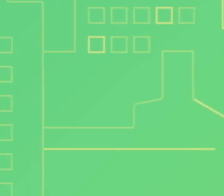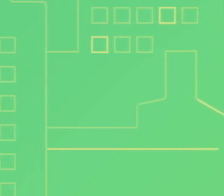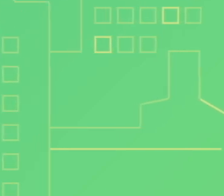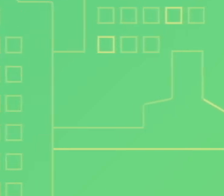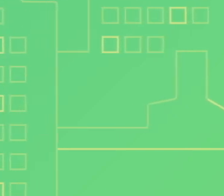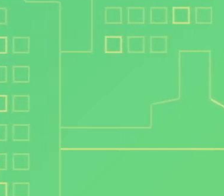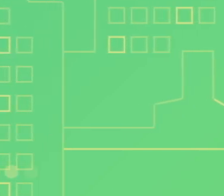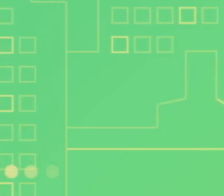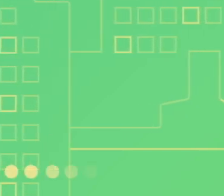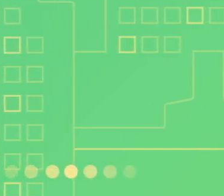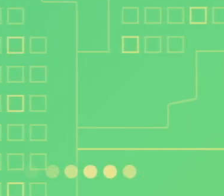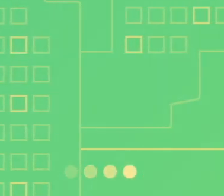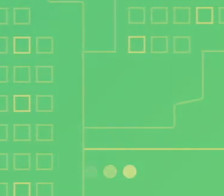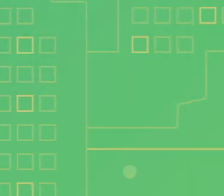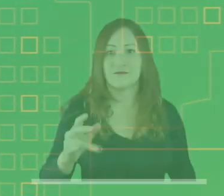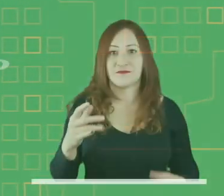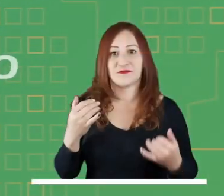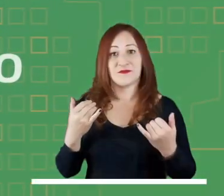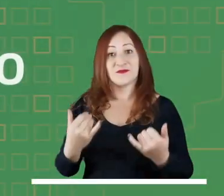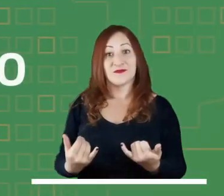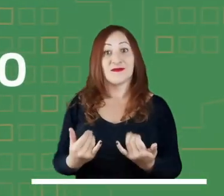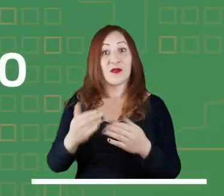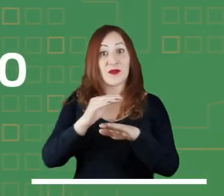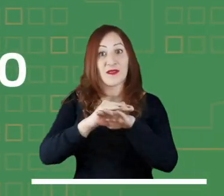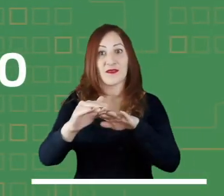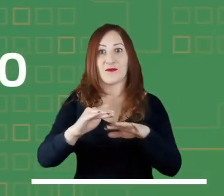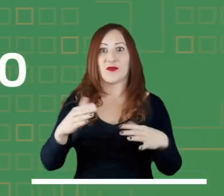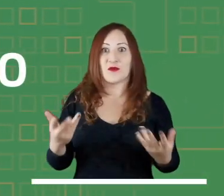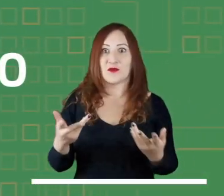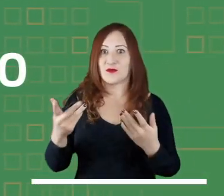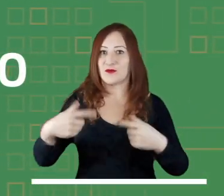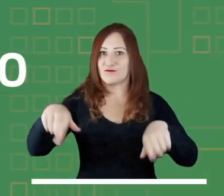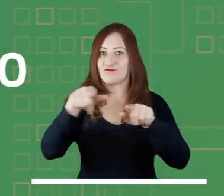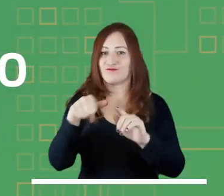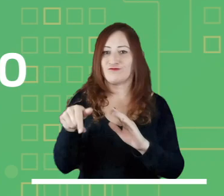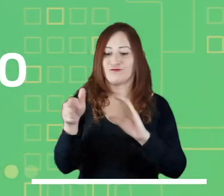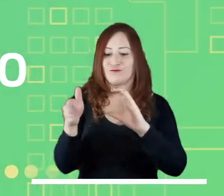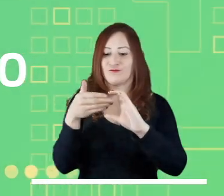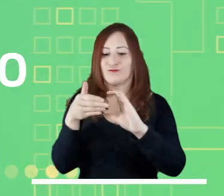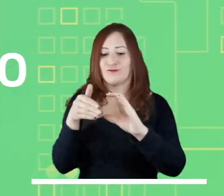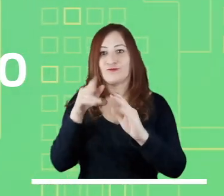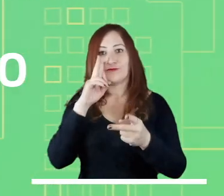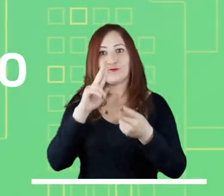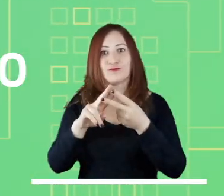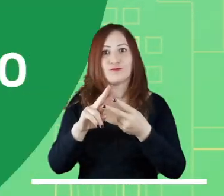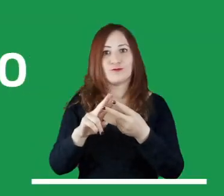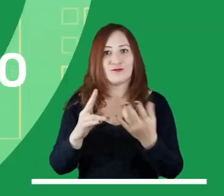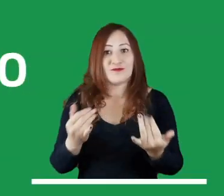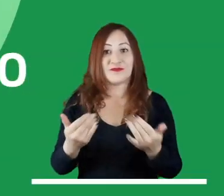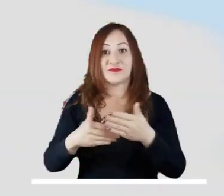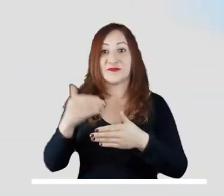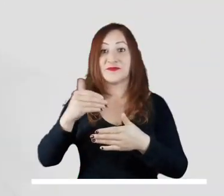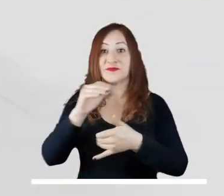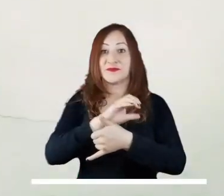A continuación, los invitamos a conocer la más reciente actualización del pronóstico del tiempo en las diferentes regiones del país.